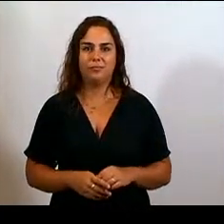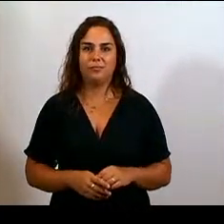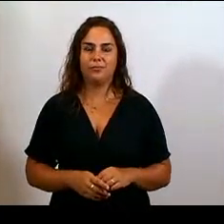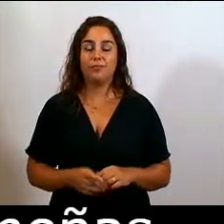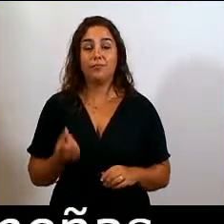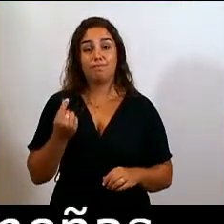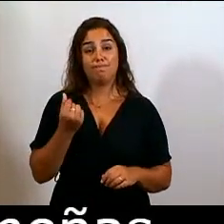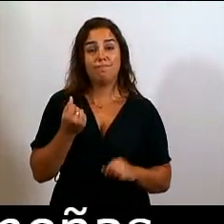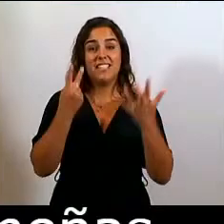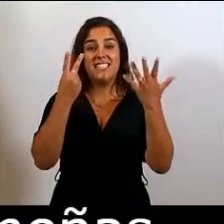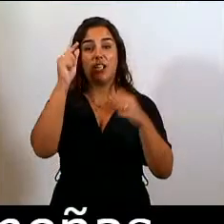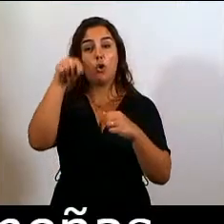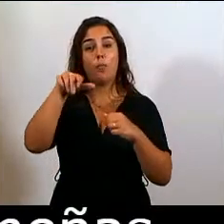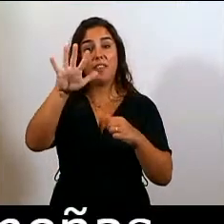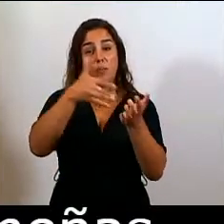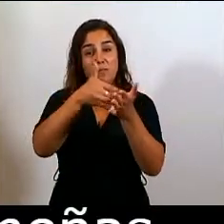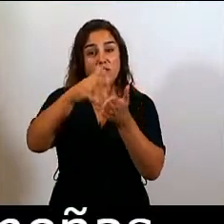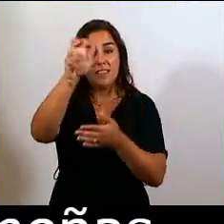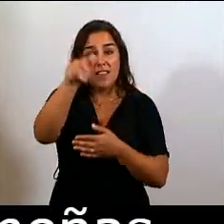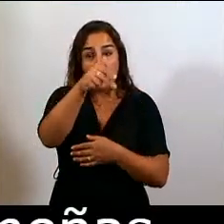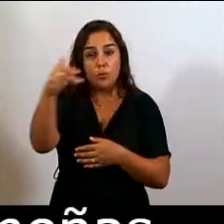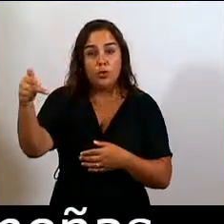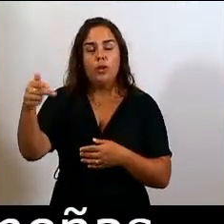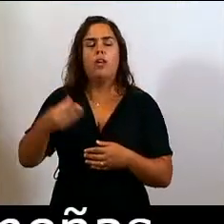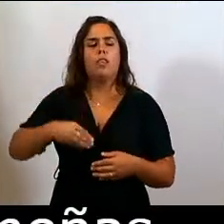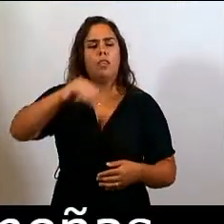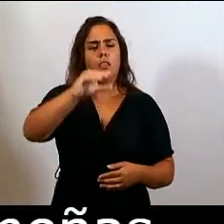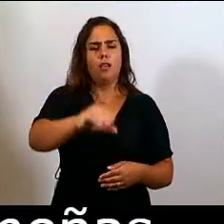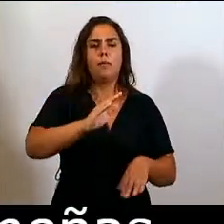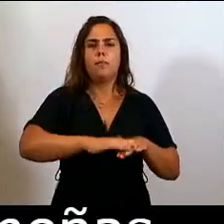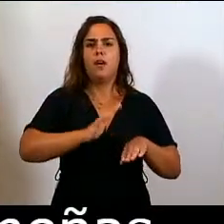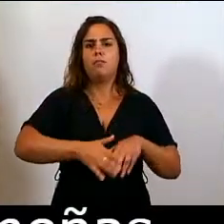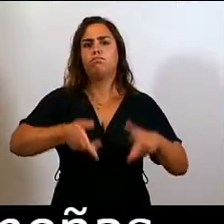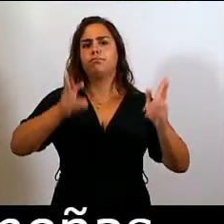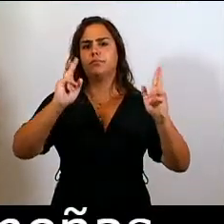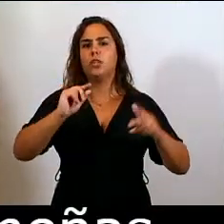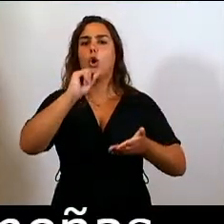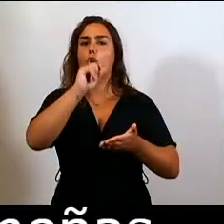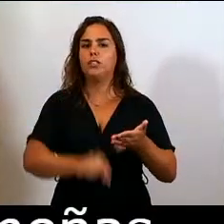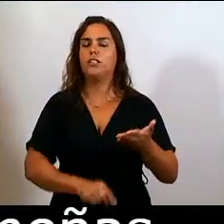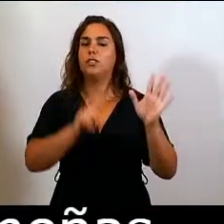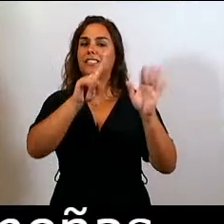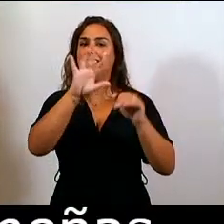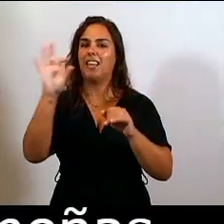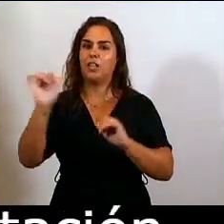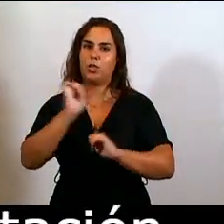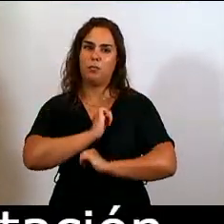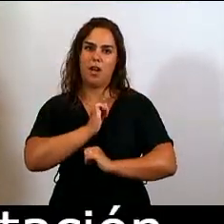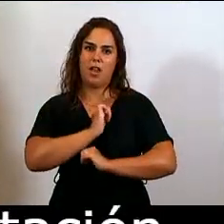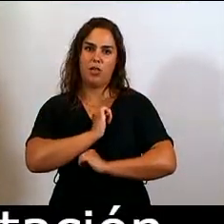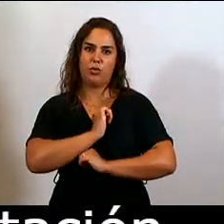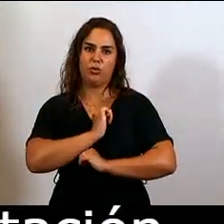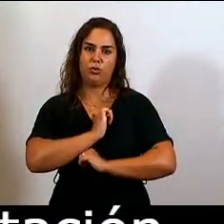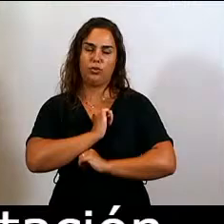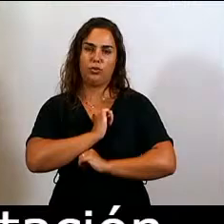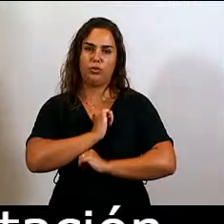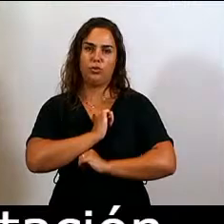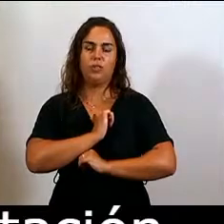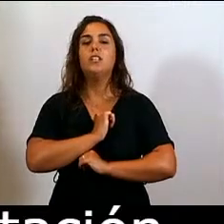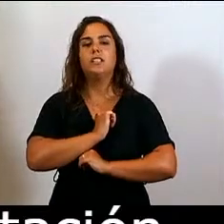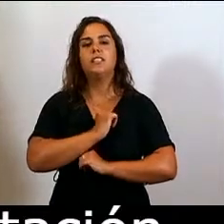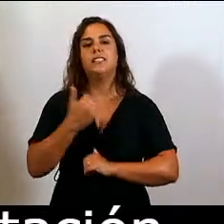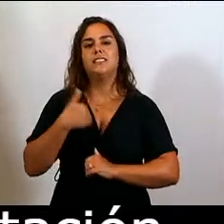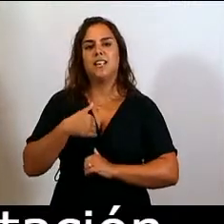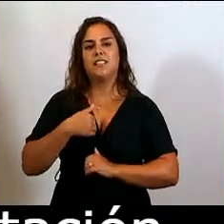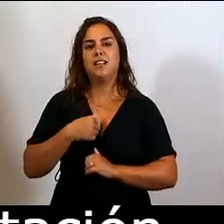de 7,5 millones de euros permitirá la contratación de 600 desempleados que hayan superado las 2